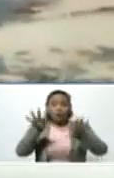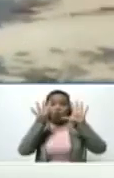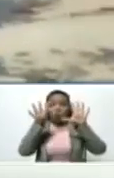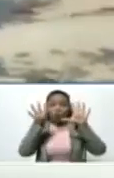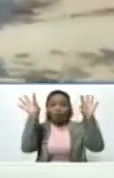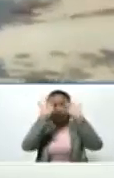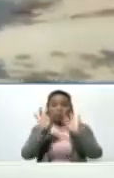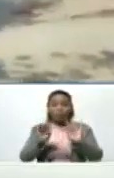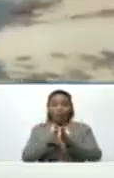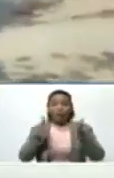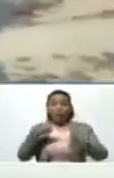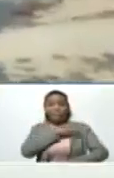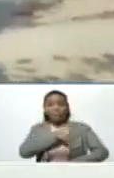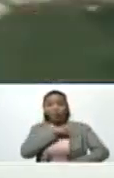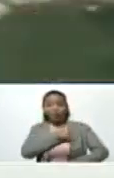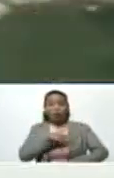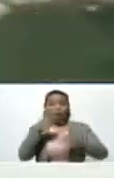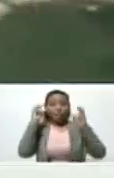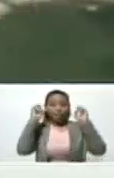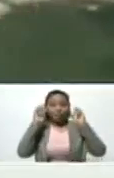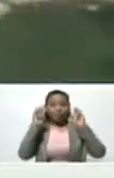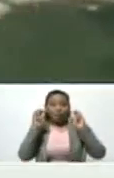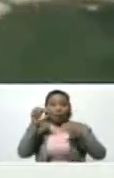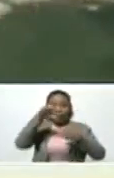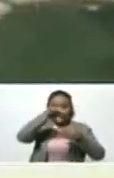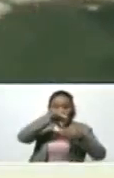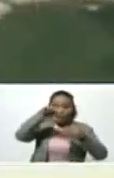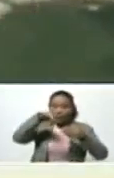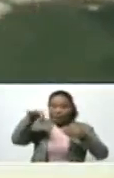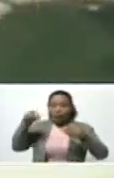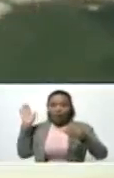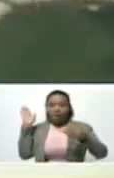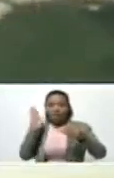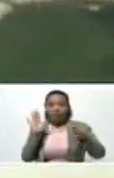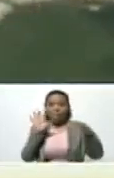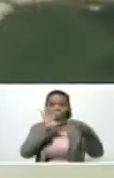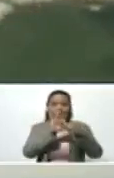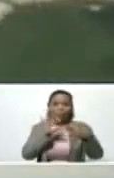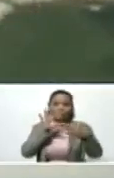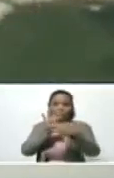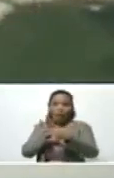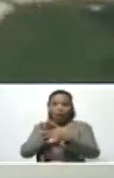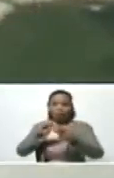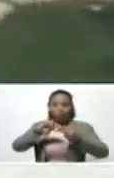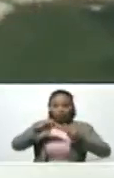la Gran Misión el tema de la semilla. O sea, los 9 vértices vienen articulados desde la génesis